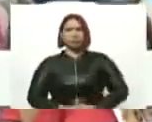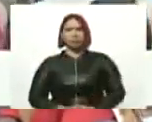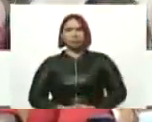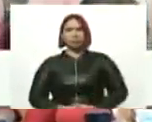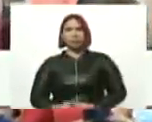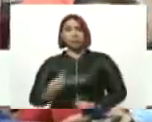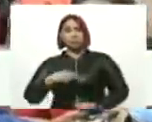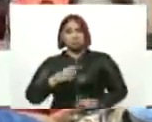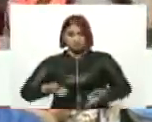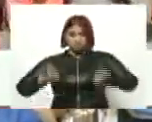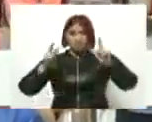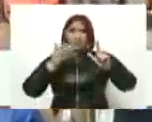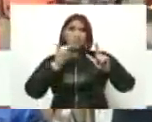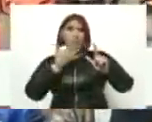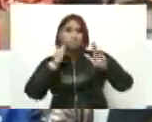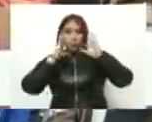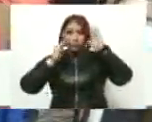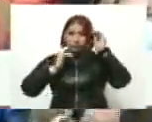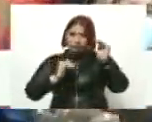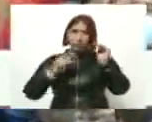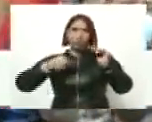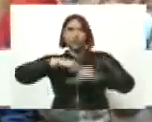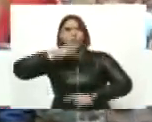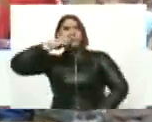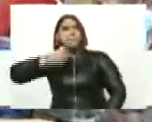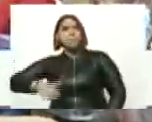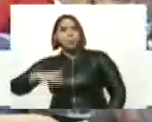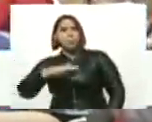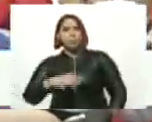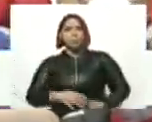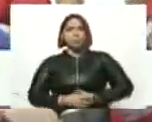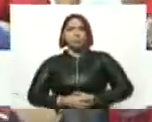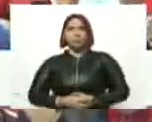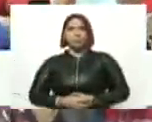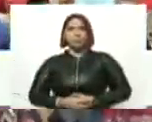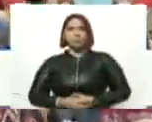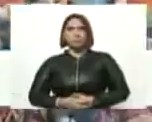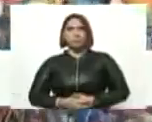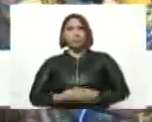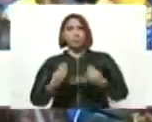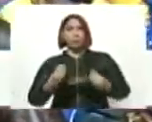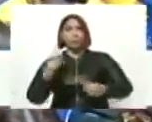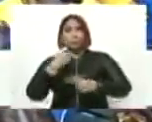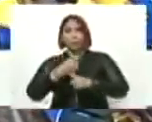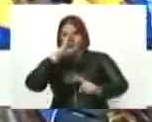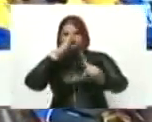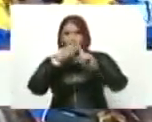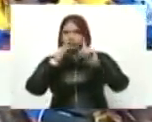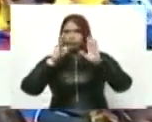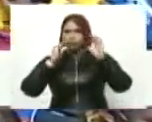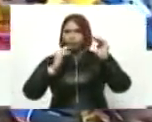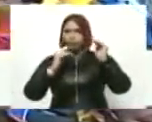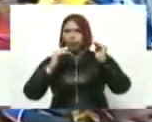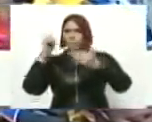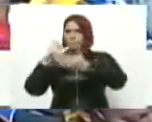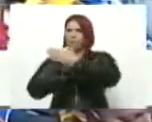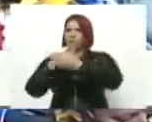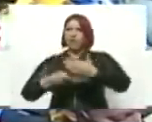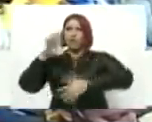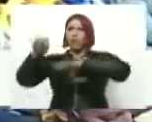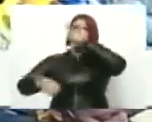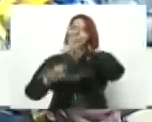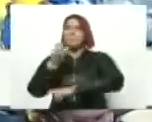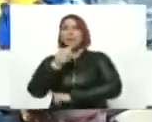Si nos hubiesen permitido, por ejemplo, atender a nuestro pueblo como debe ser atendido. Nos prohibieron comprar las